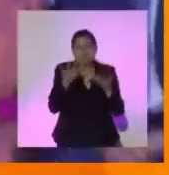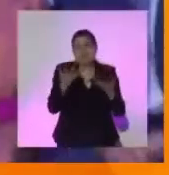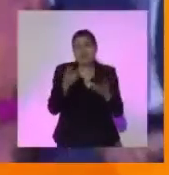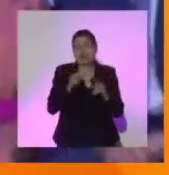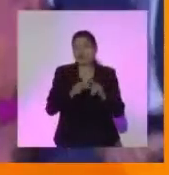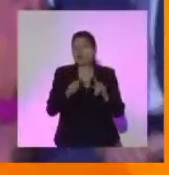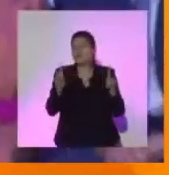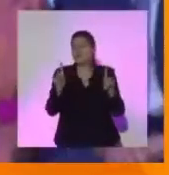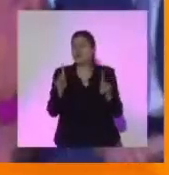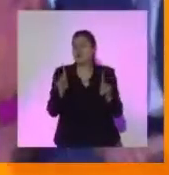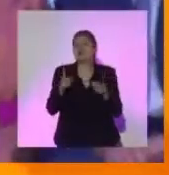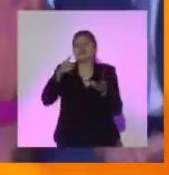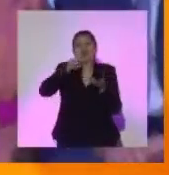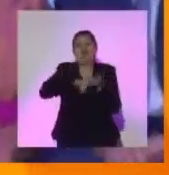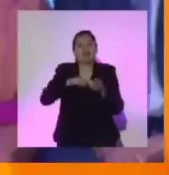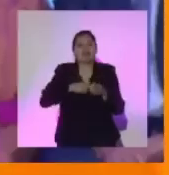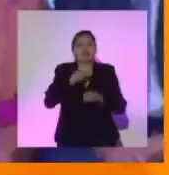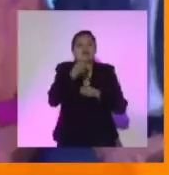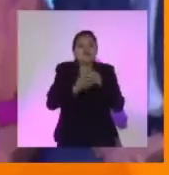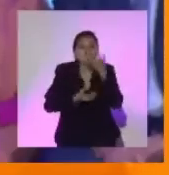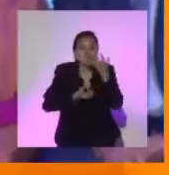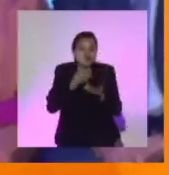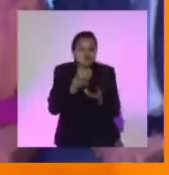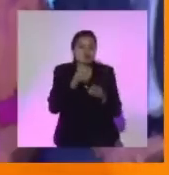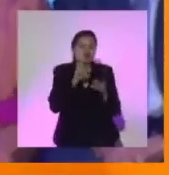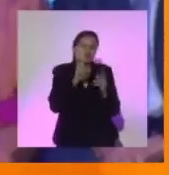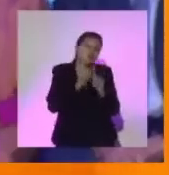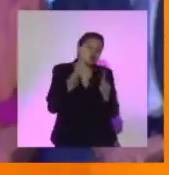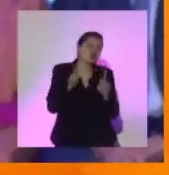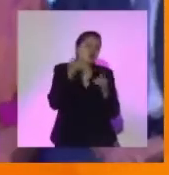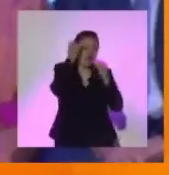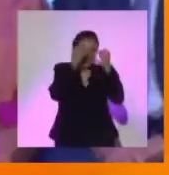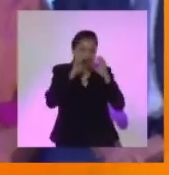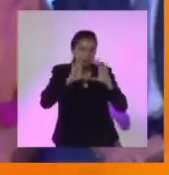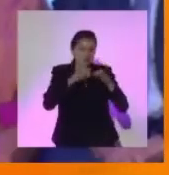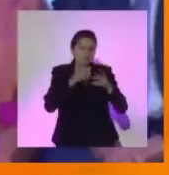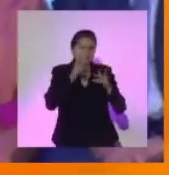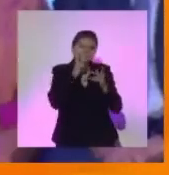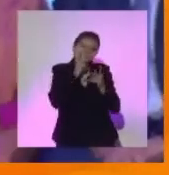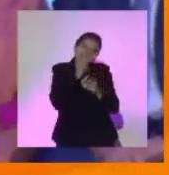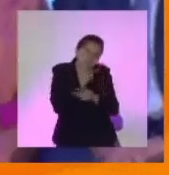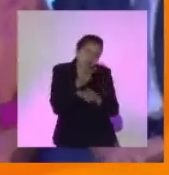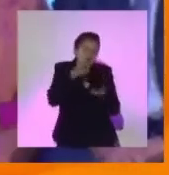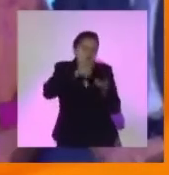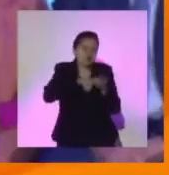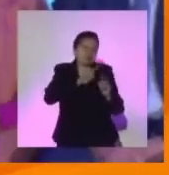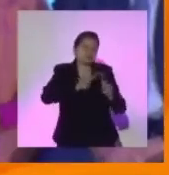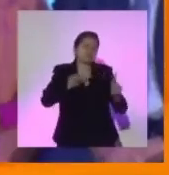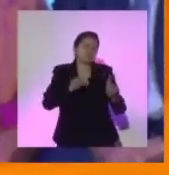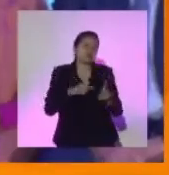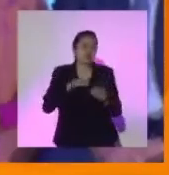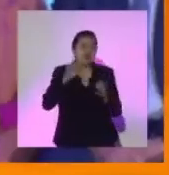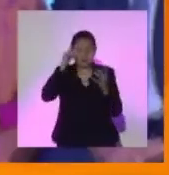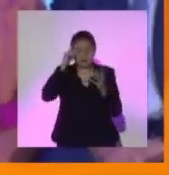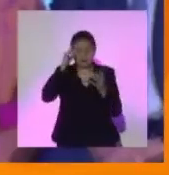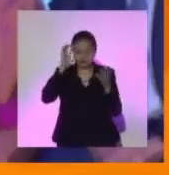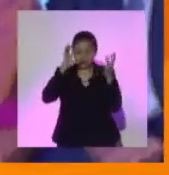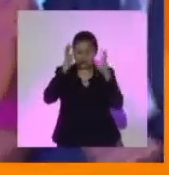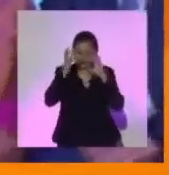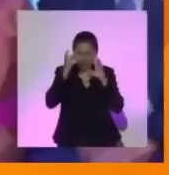estuvo marcada por la importancia a la publicación de la literatura femenina se inicia la transición digital se